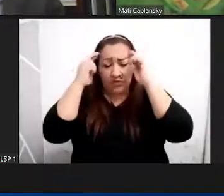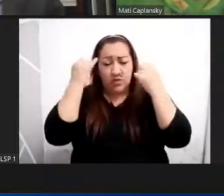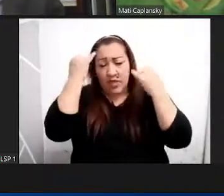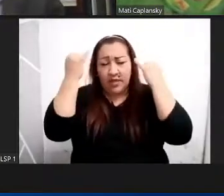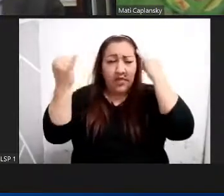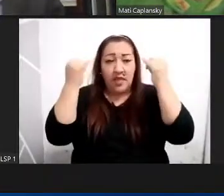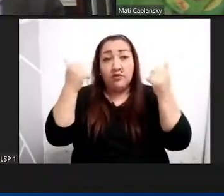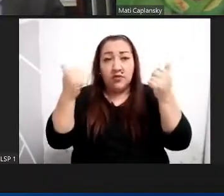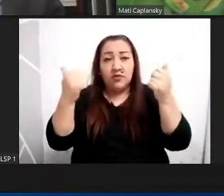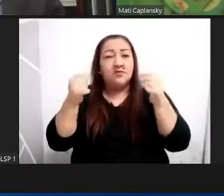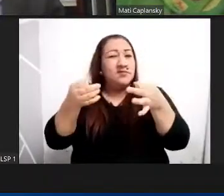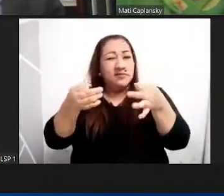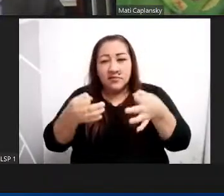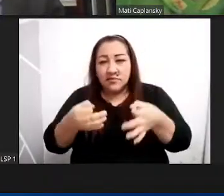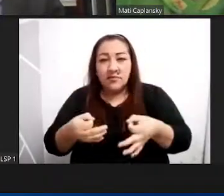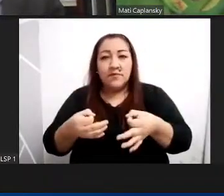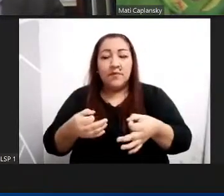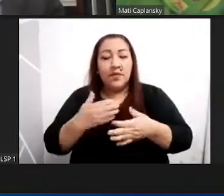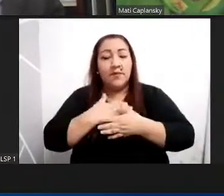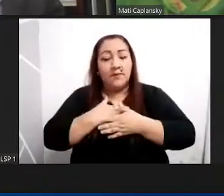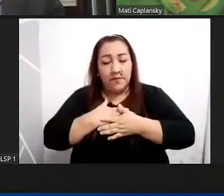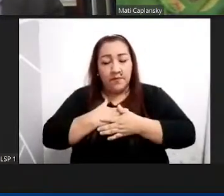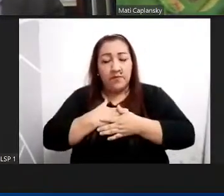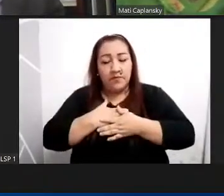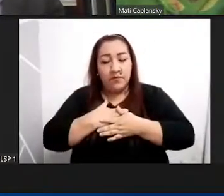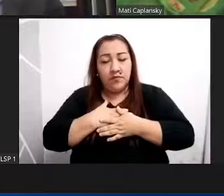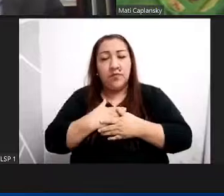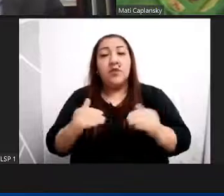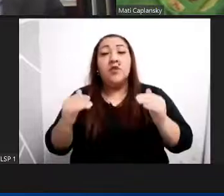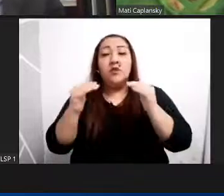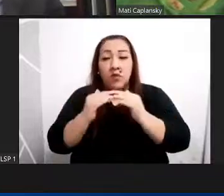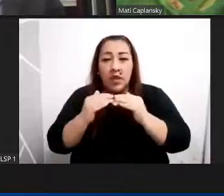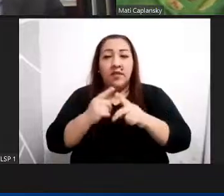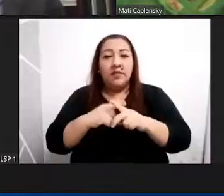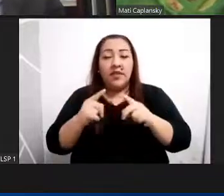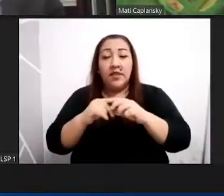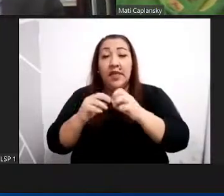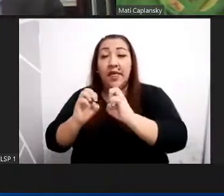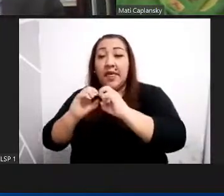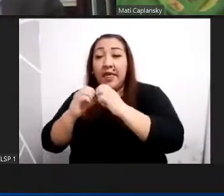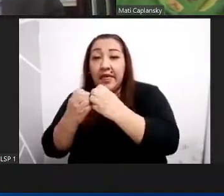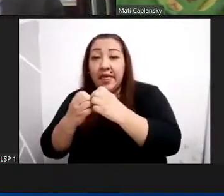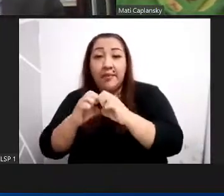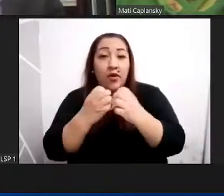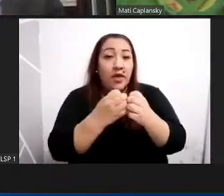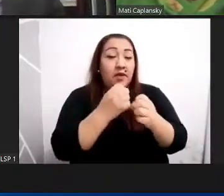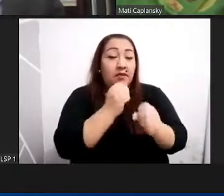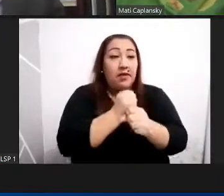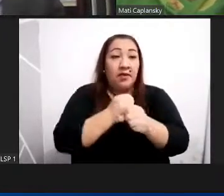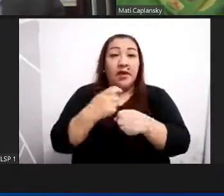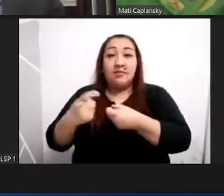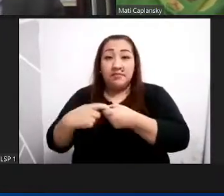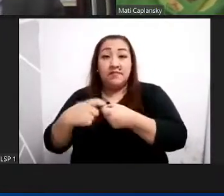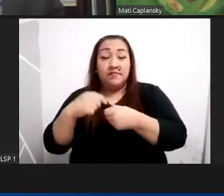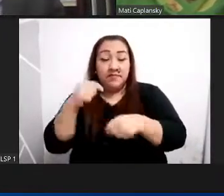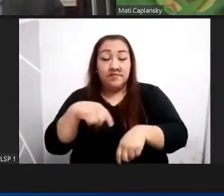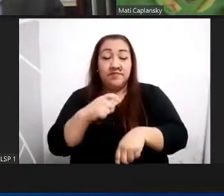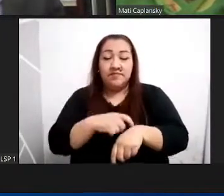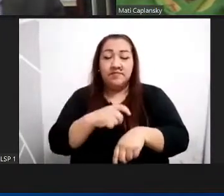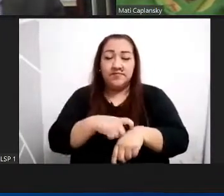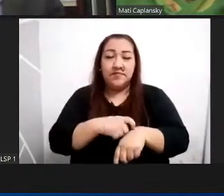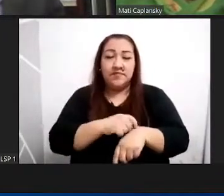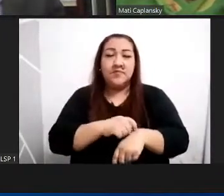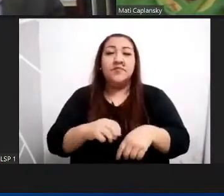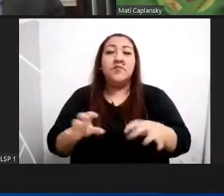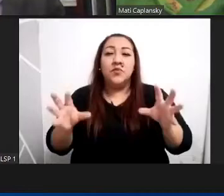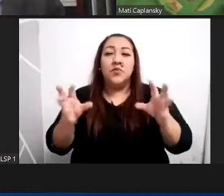nosotros, también en nuestros diferentes equipos que están participando en este momento, junto con las personas que